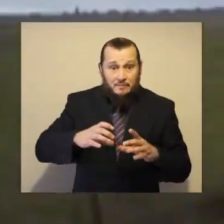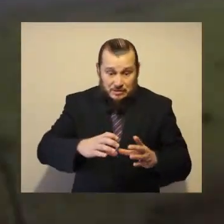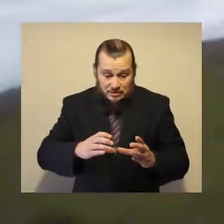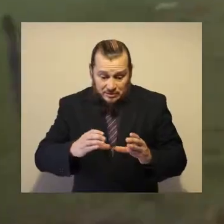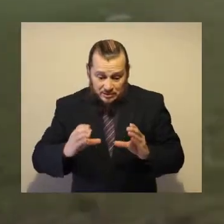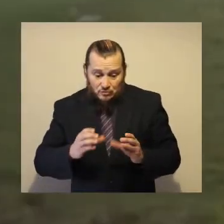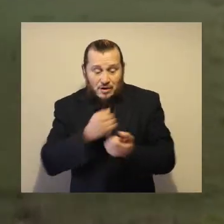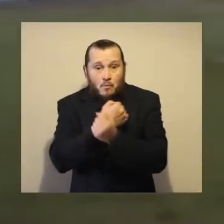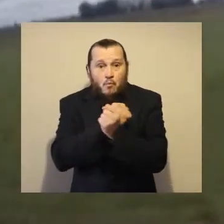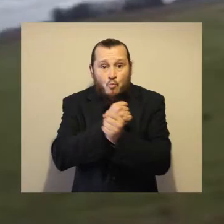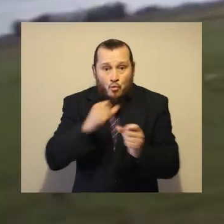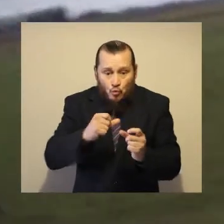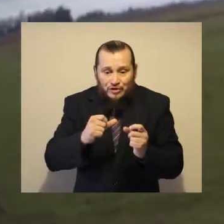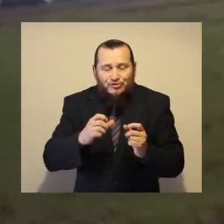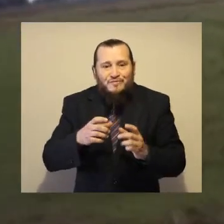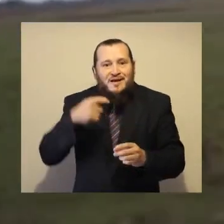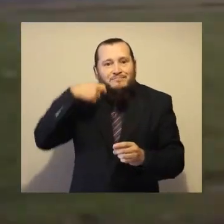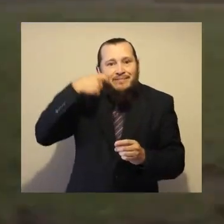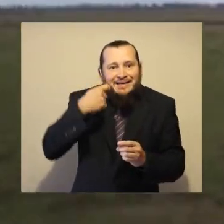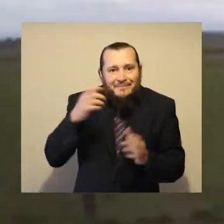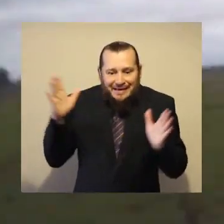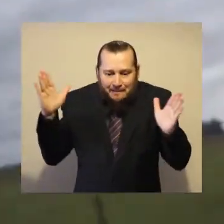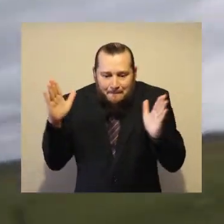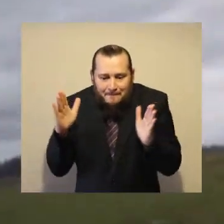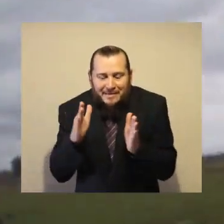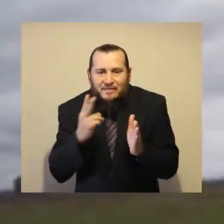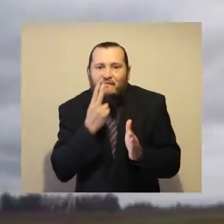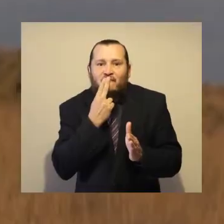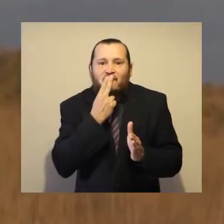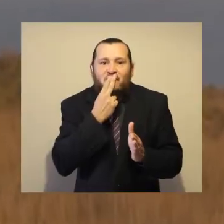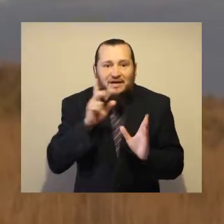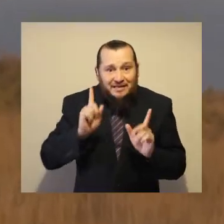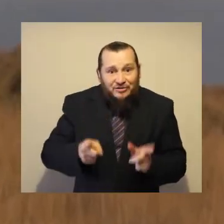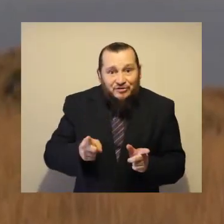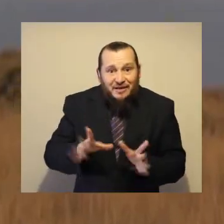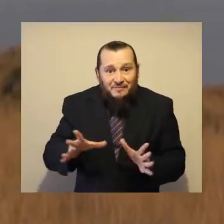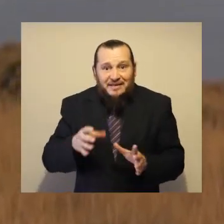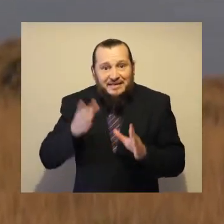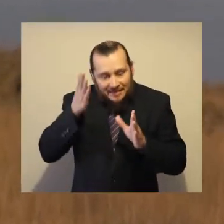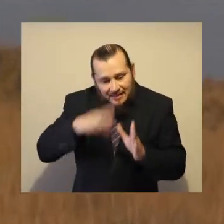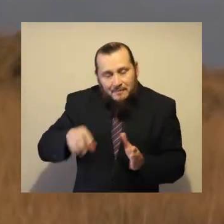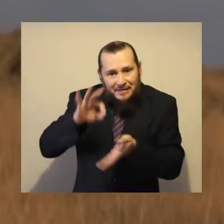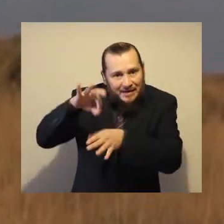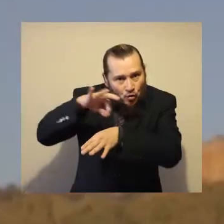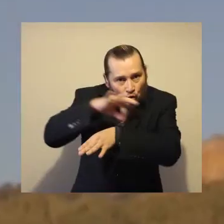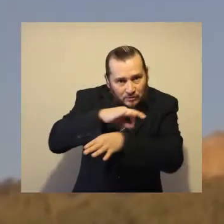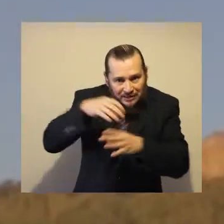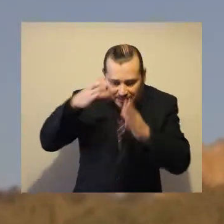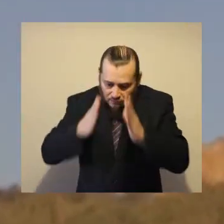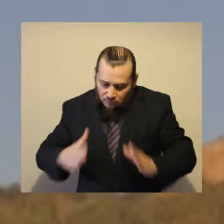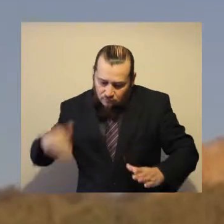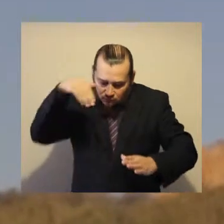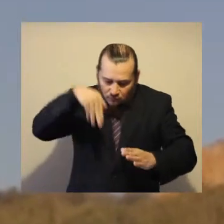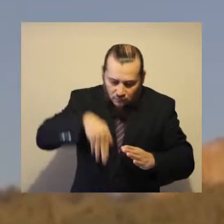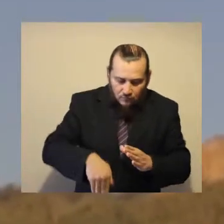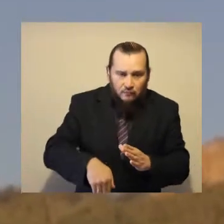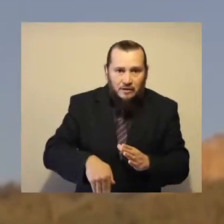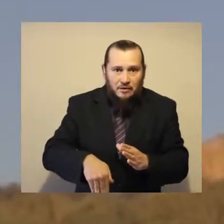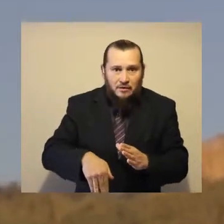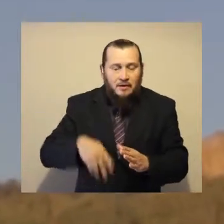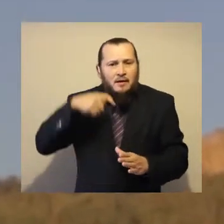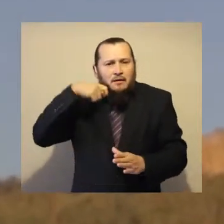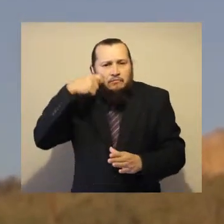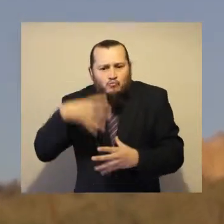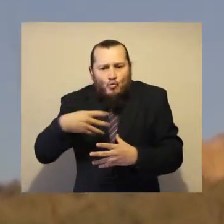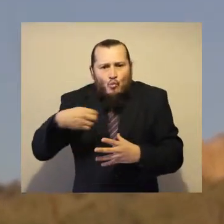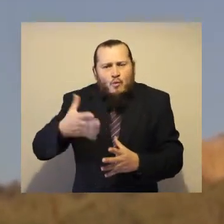También encontramos mamíferos de pequeño tamaño, como los roedores e invertebrados, como los termiteros fósiles. Los grandes mamíferos